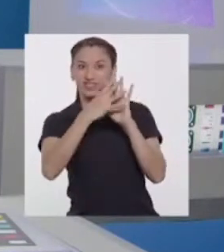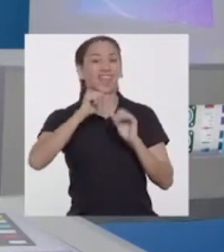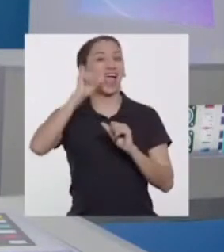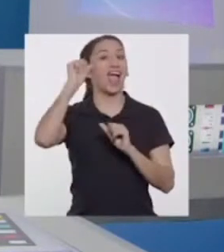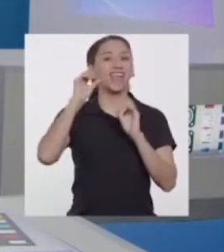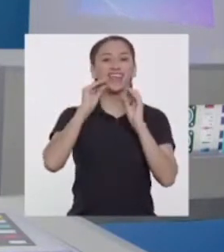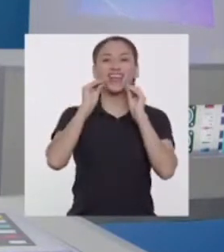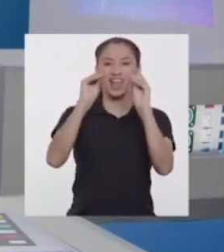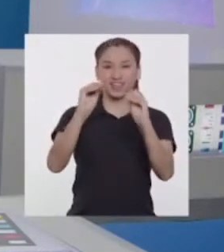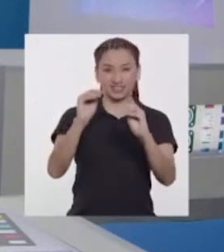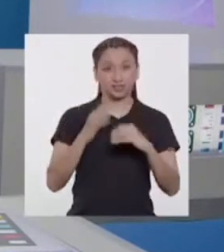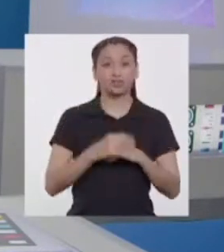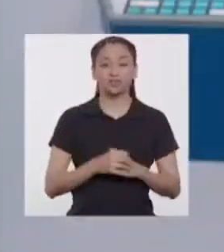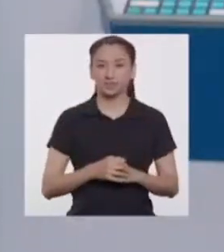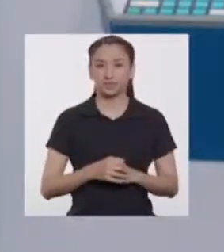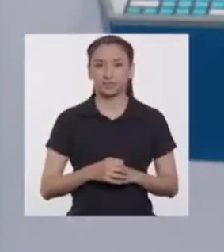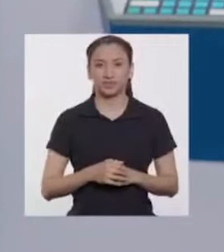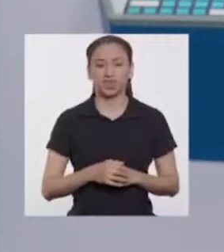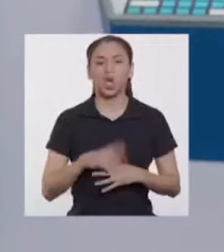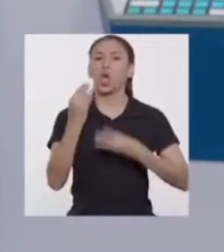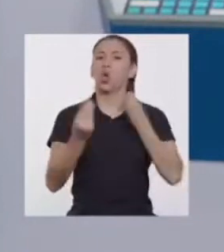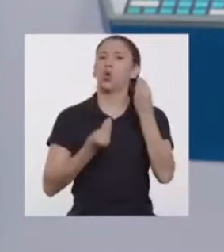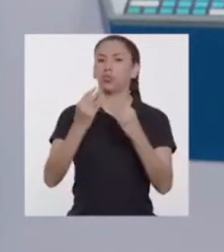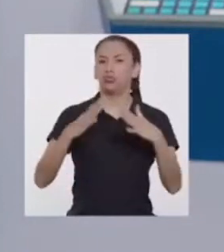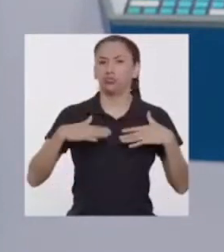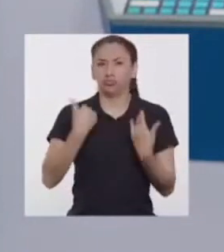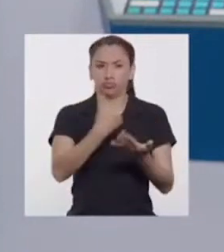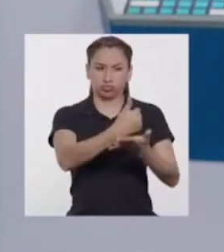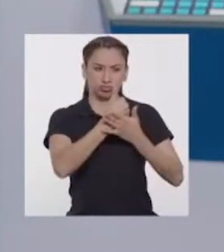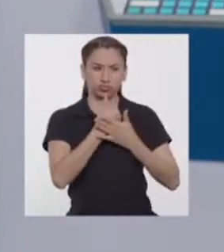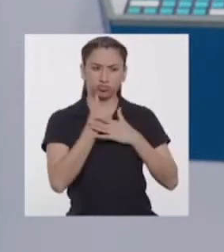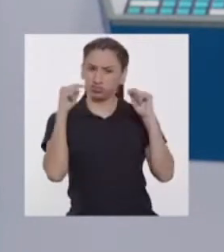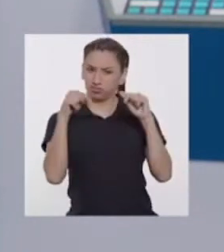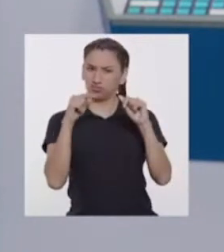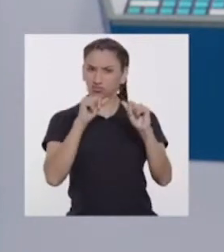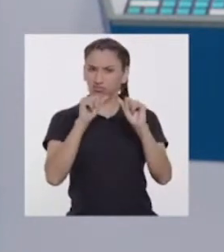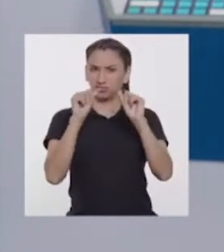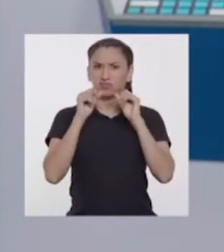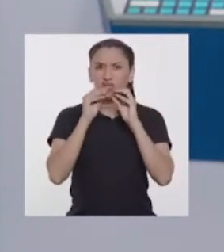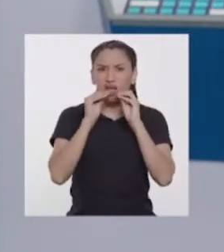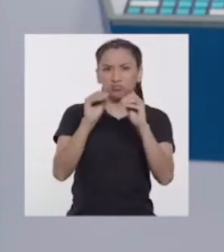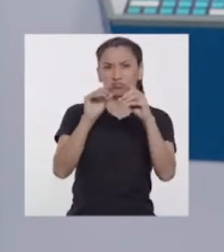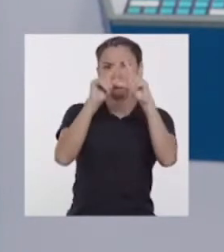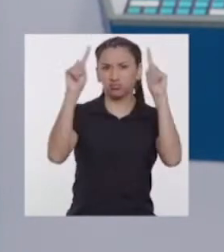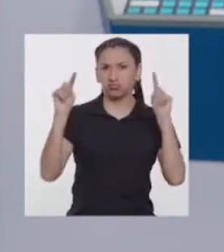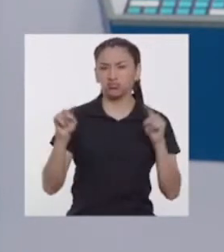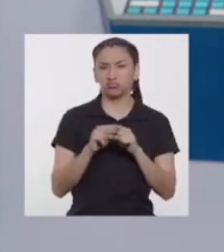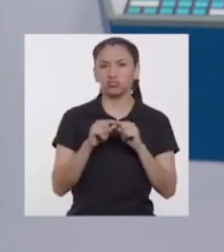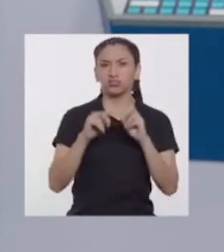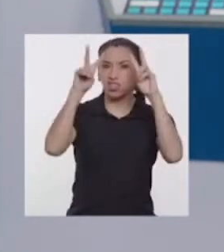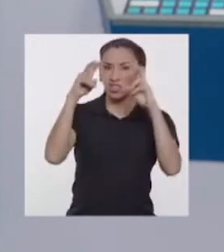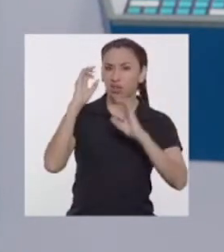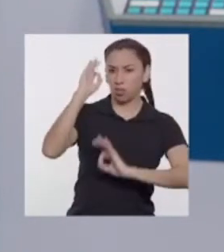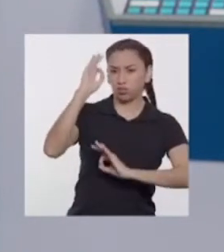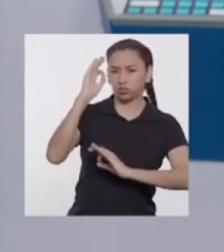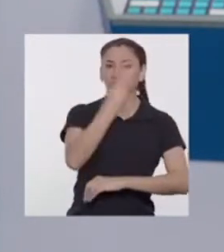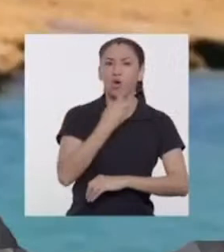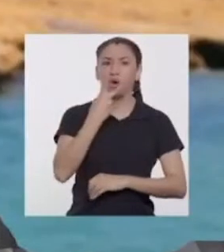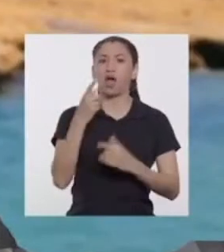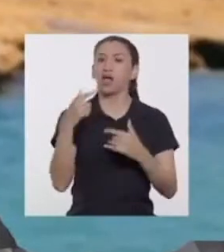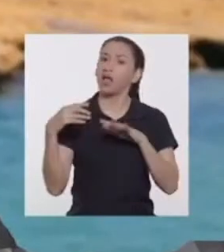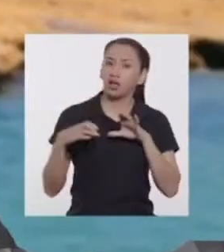el día de ayer. ¿Cómo puede ayudarlos este afiche con la presentación oral que deberán